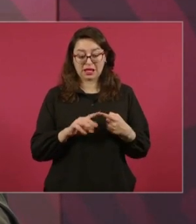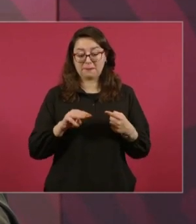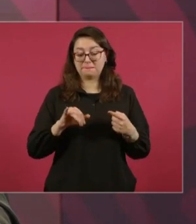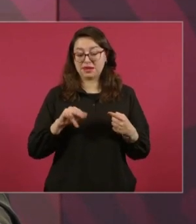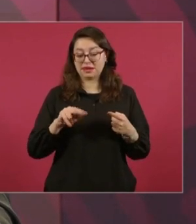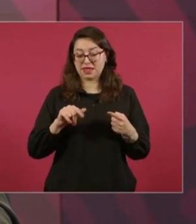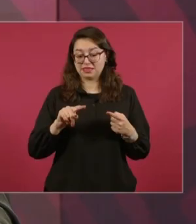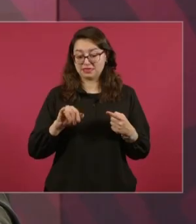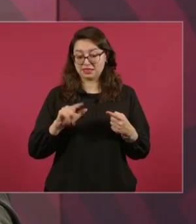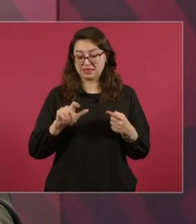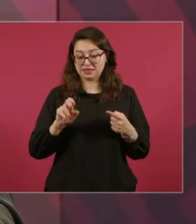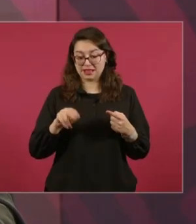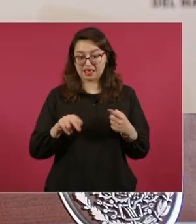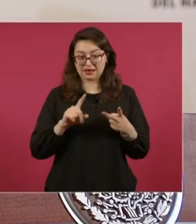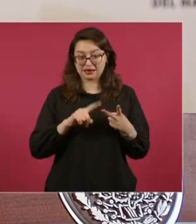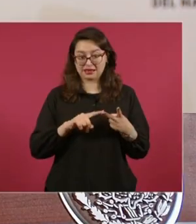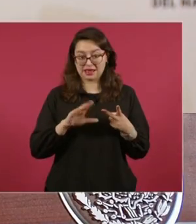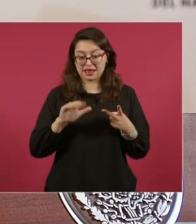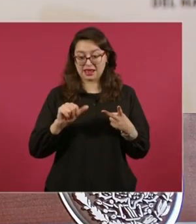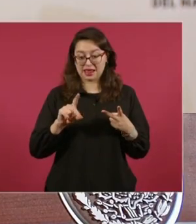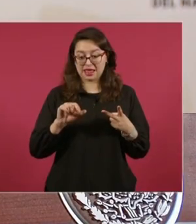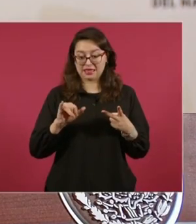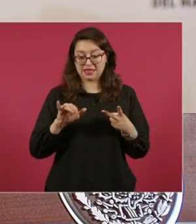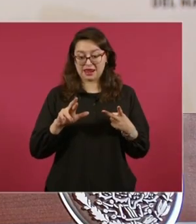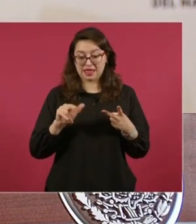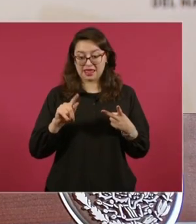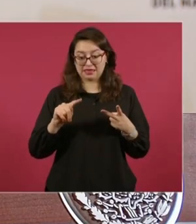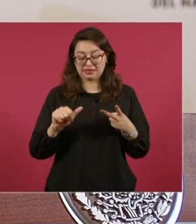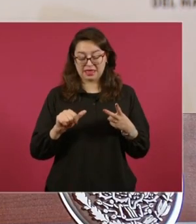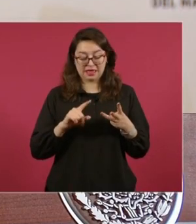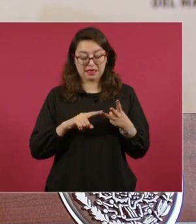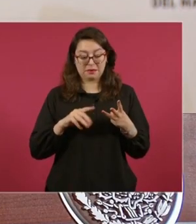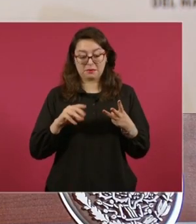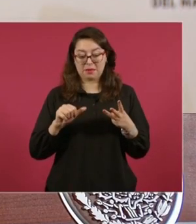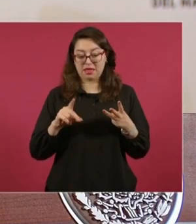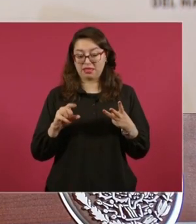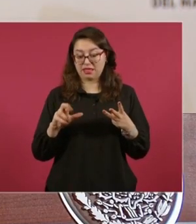Cadereyta y Madero fueron las tres.